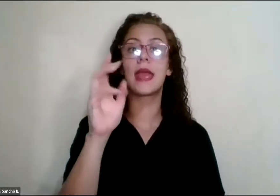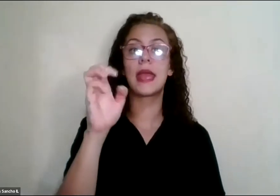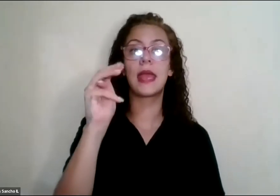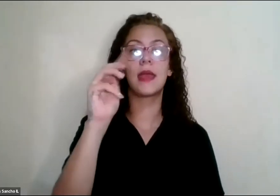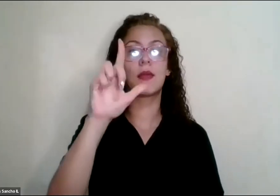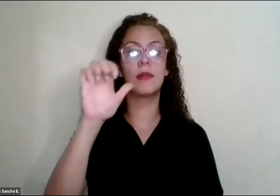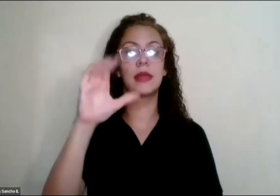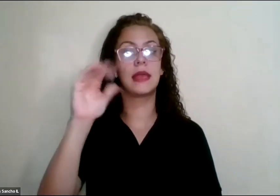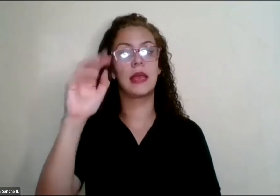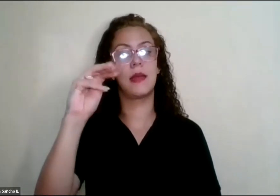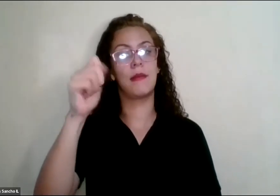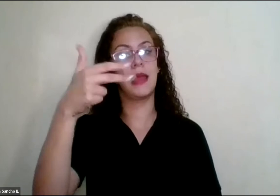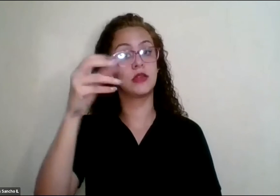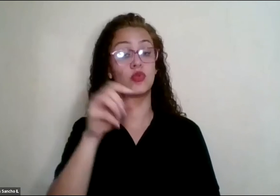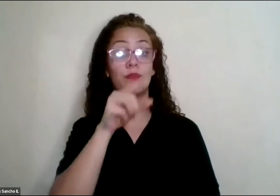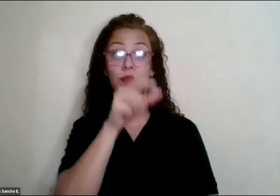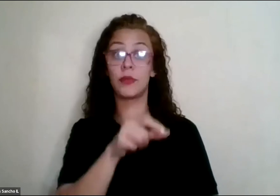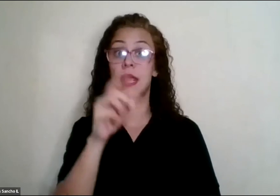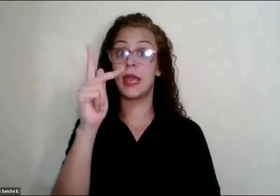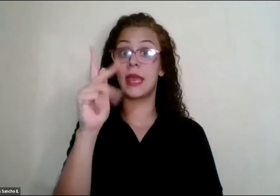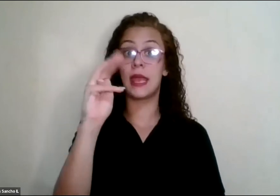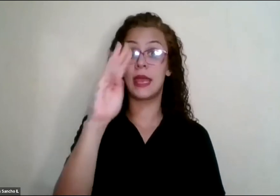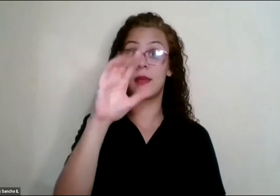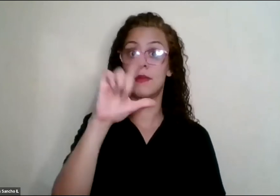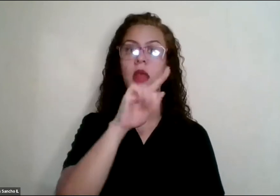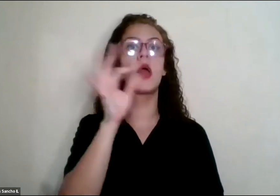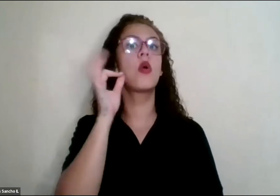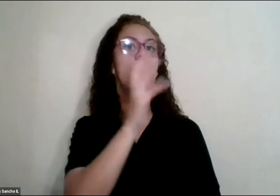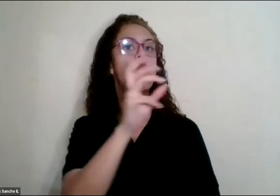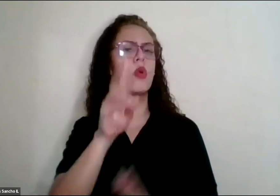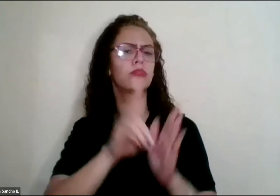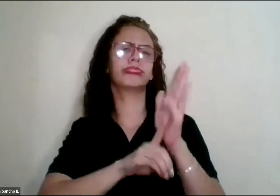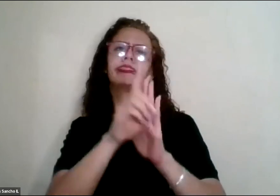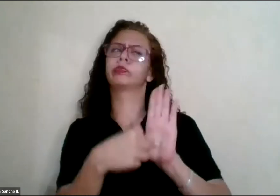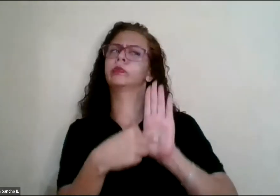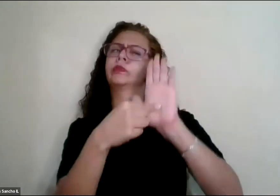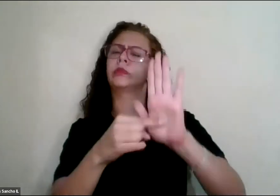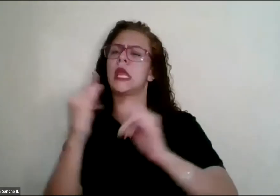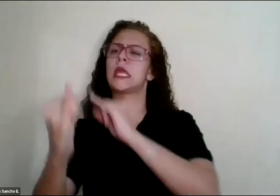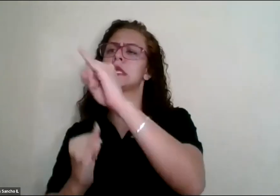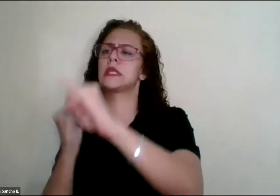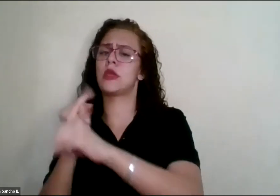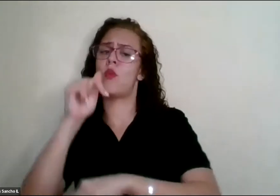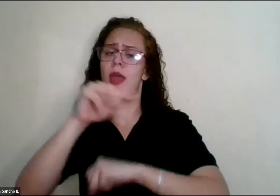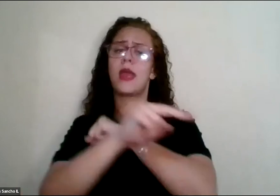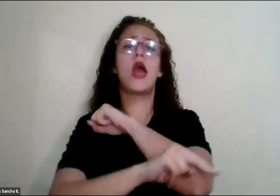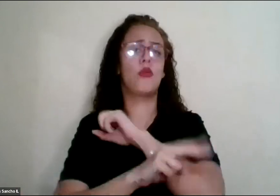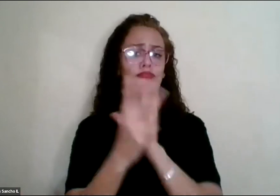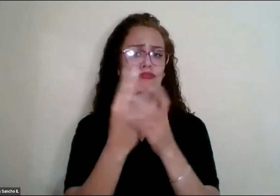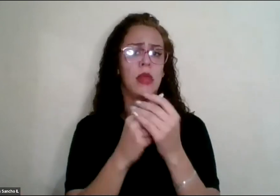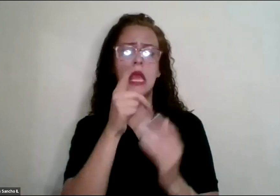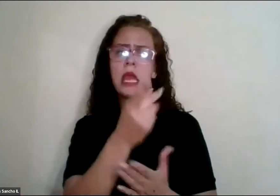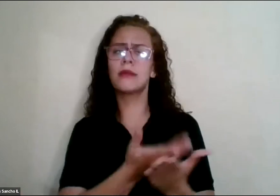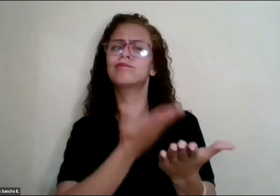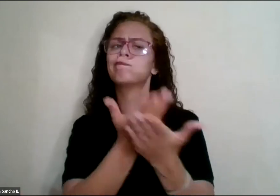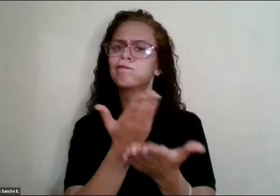Jiménez. Kemly es una costarricense destacada a nivel nacional e internacional y sus aportes han contribuido con la